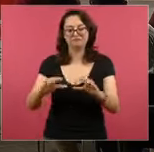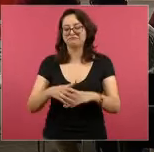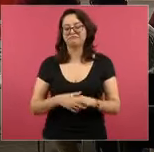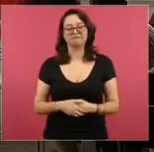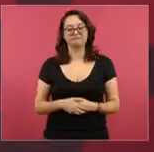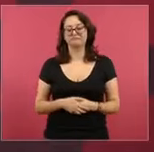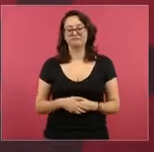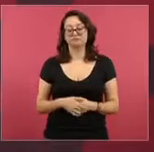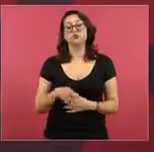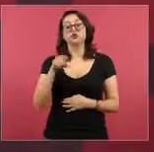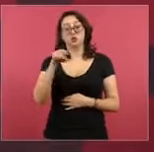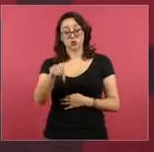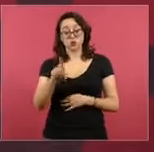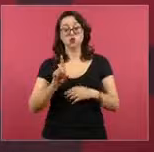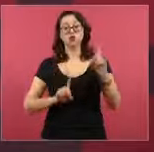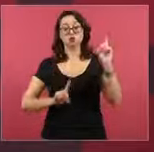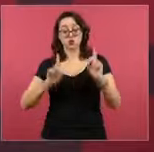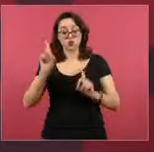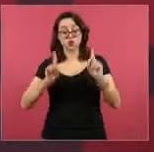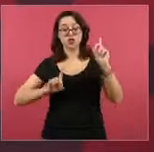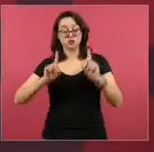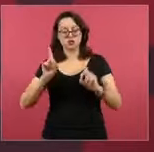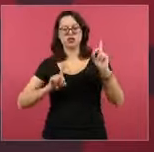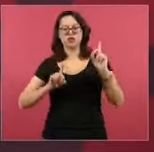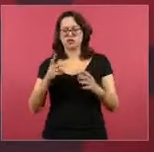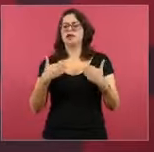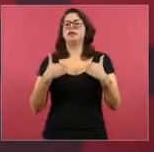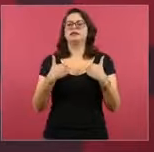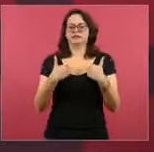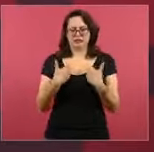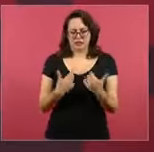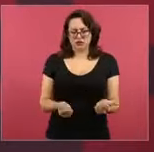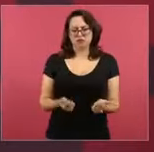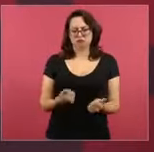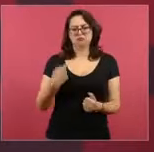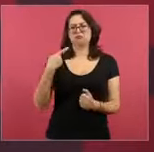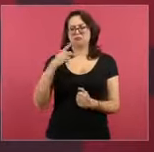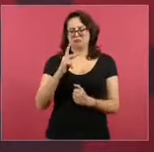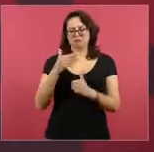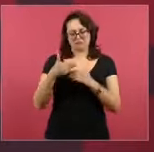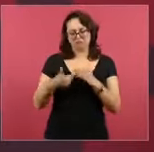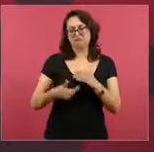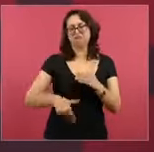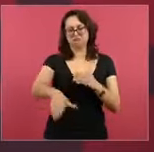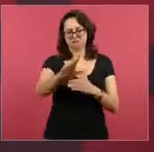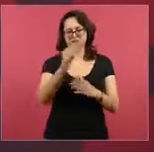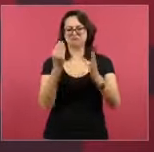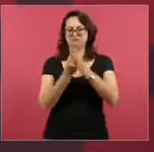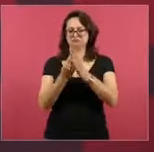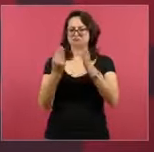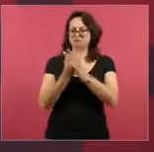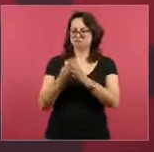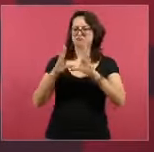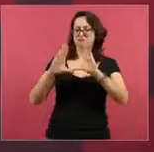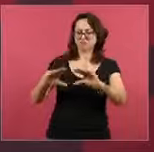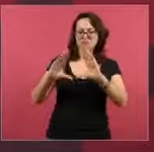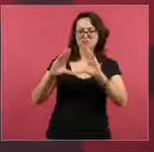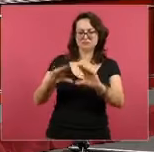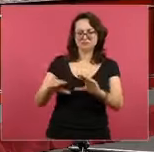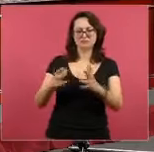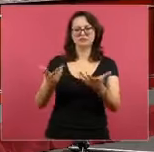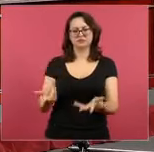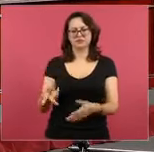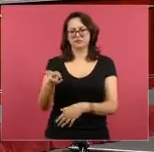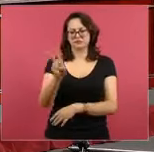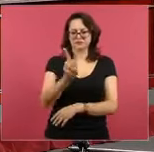contestarles todas estas que tienen que ver con cómo vamos a trabajar en los consejos técnicos. Hay días